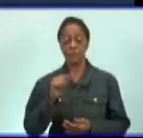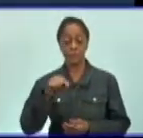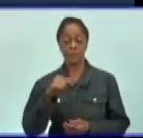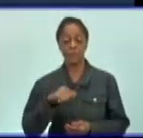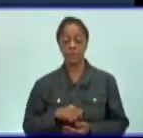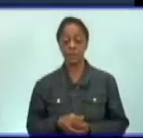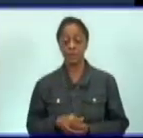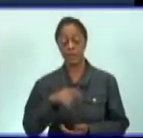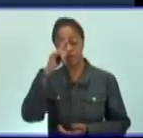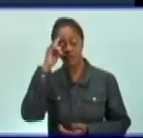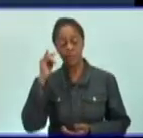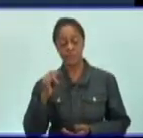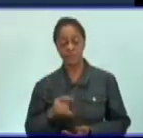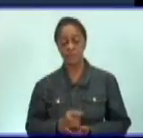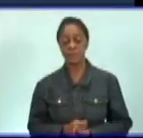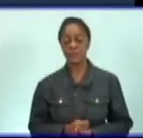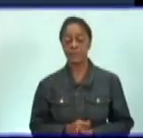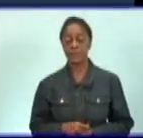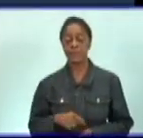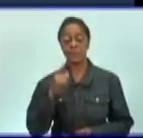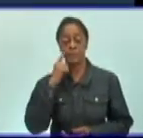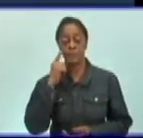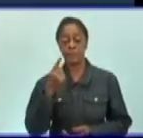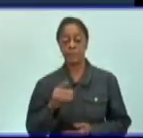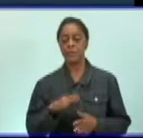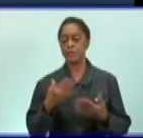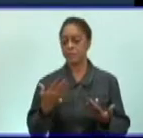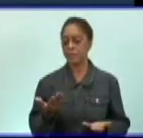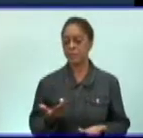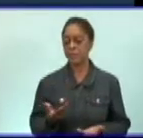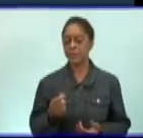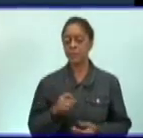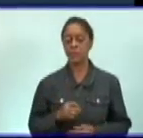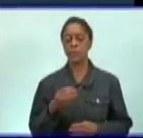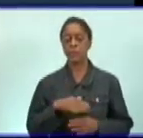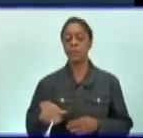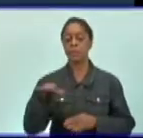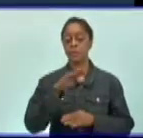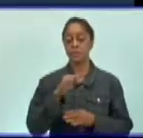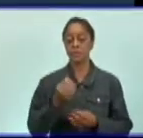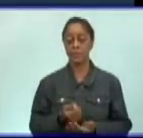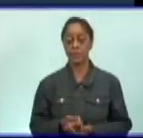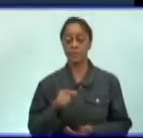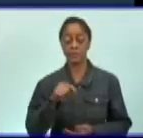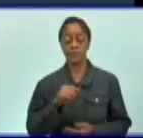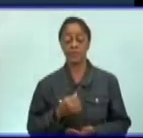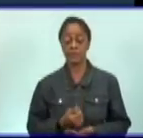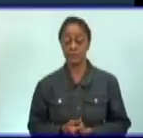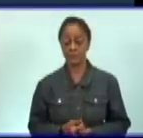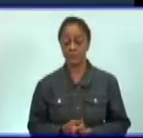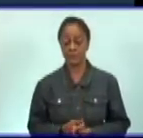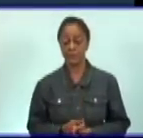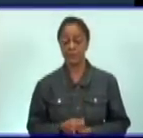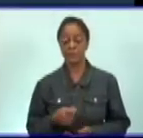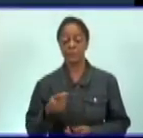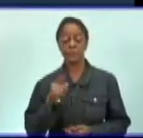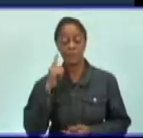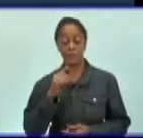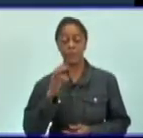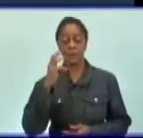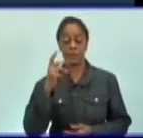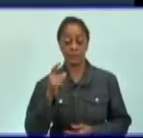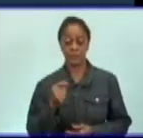sí. Vamos a ver qué pasa con el sobrepaso. En este caso, vamos a